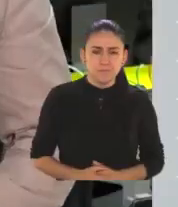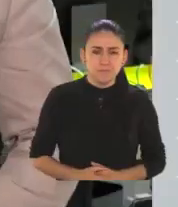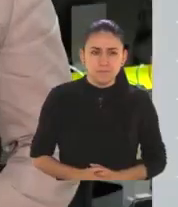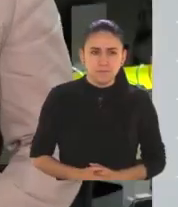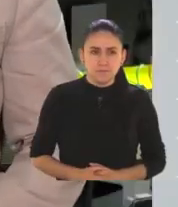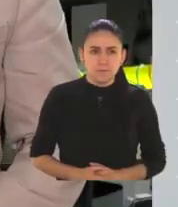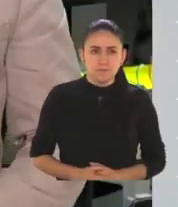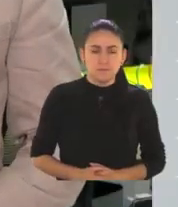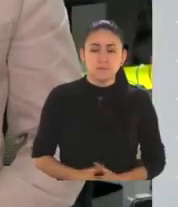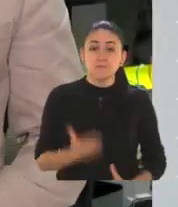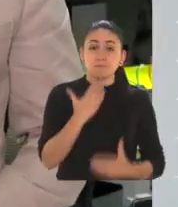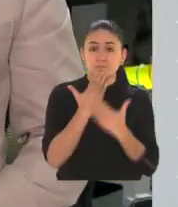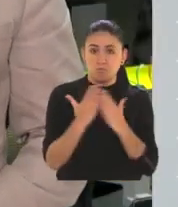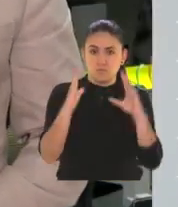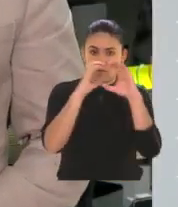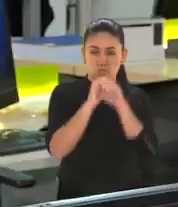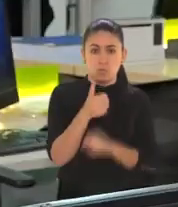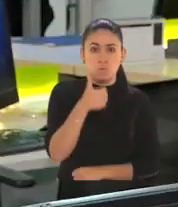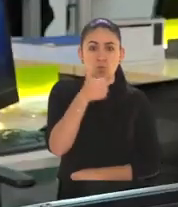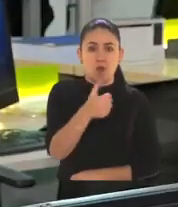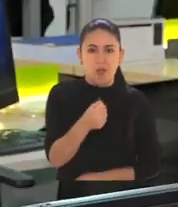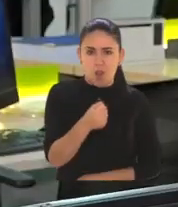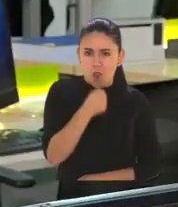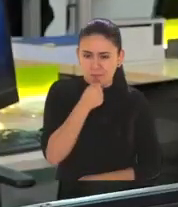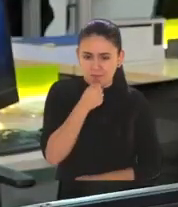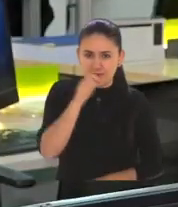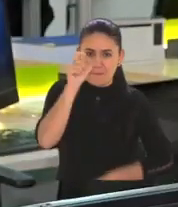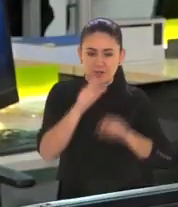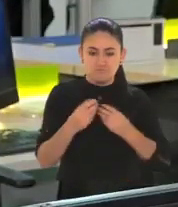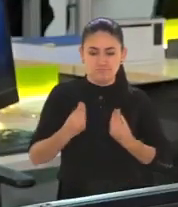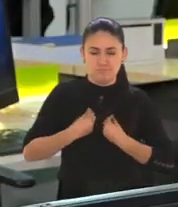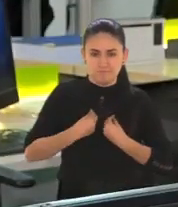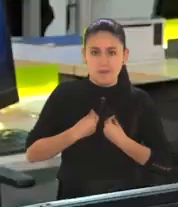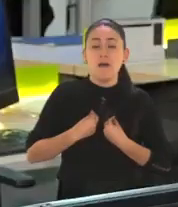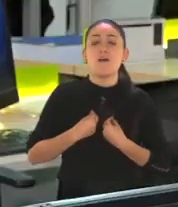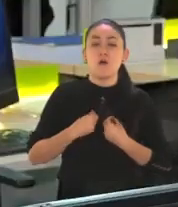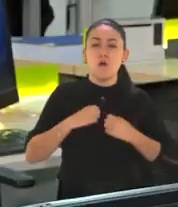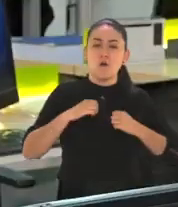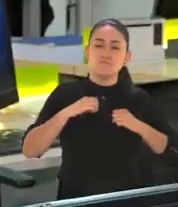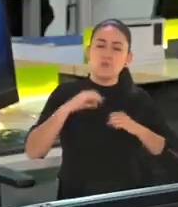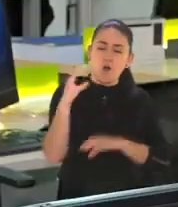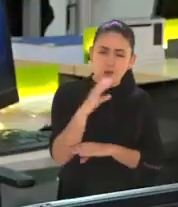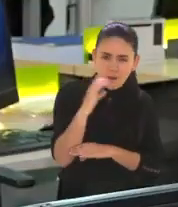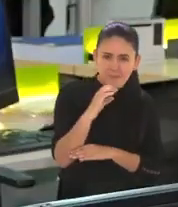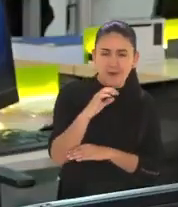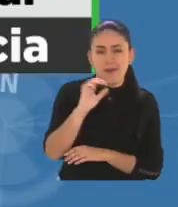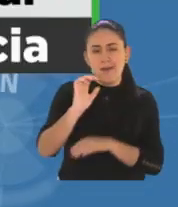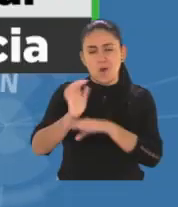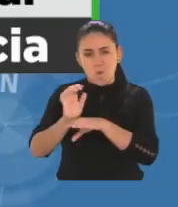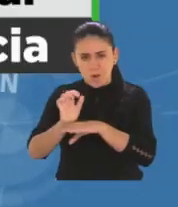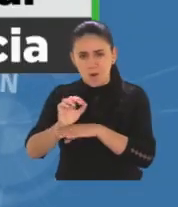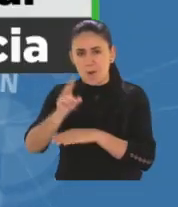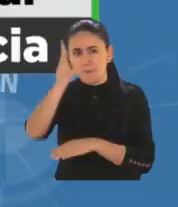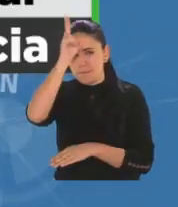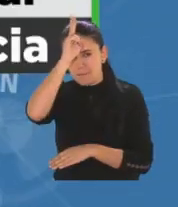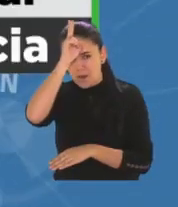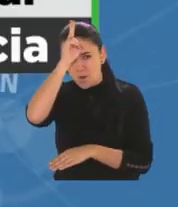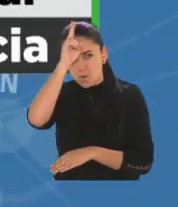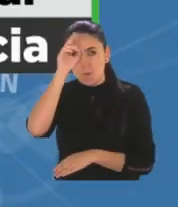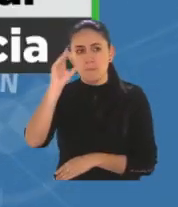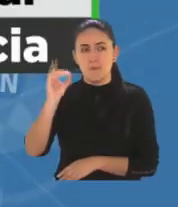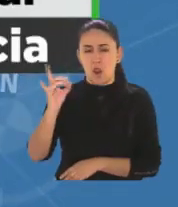buenas noches esta es una muy buena noticia para los nacionales de colombia perú ecuador y bolivia que son los países que integran la comunidad andina de naciones